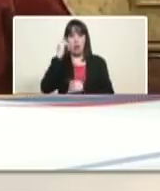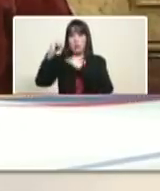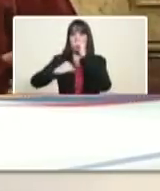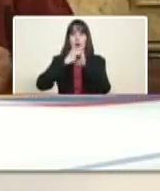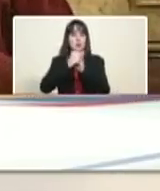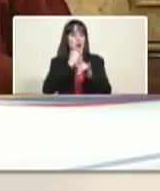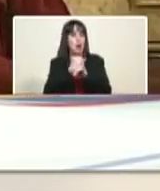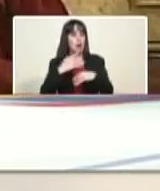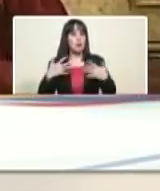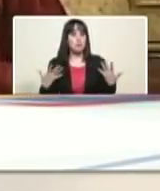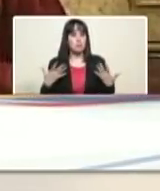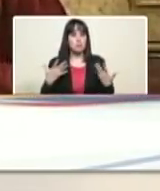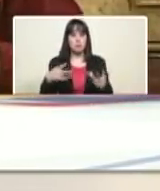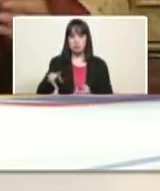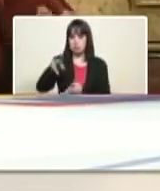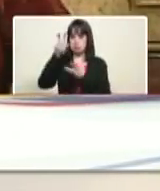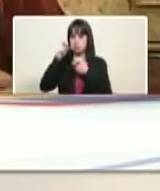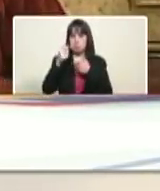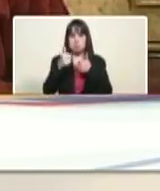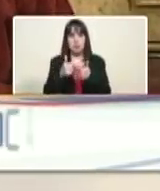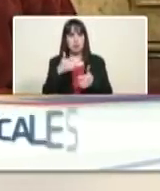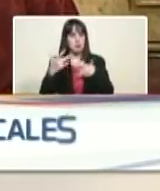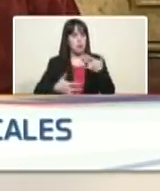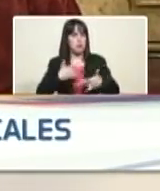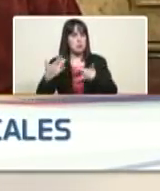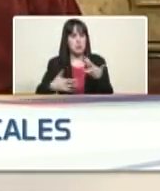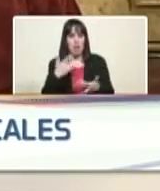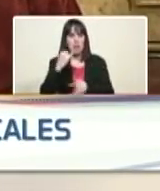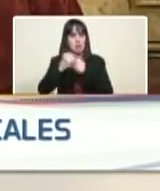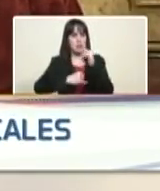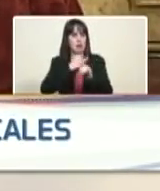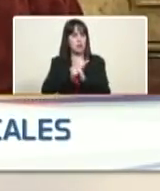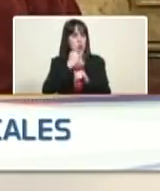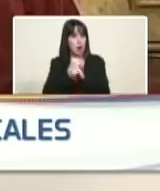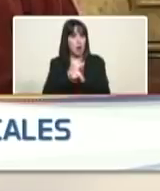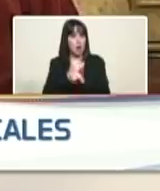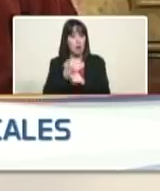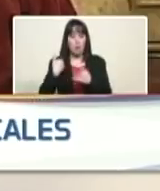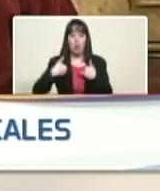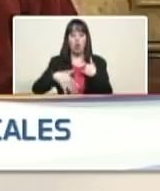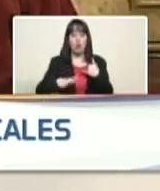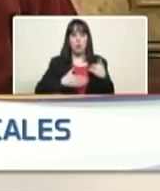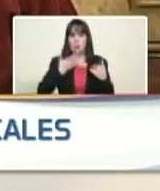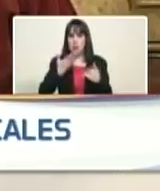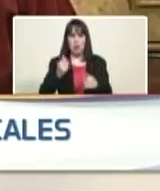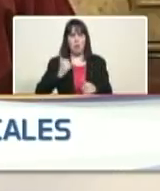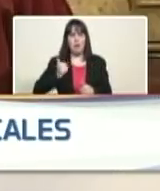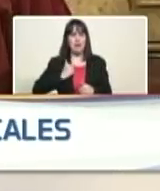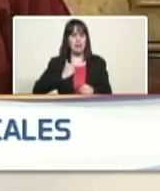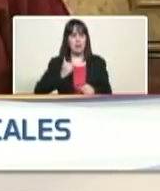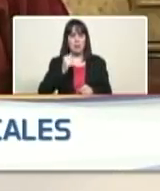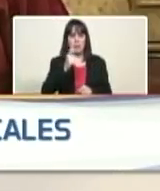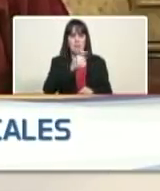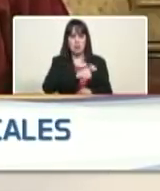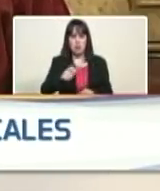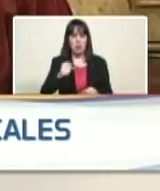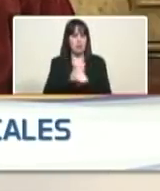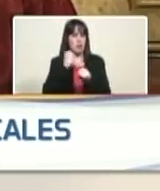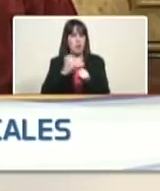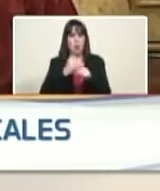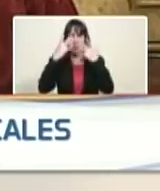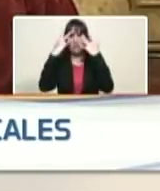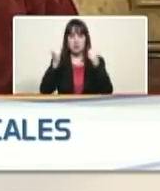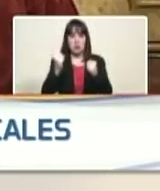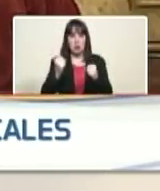internacionales, para sus actividades internacionales. Y que muy pronto cualquier trabajador, cualquier profesional venezolano